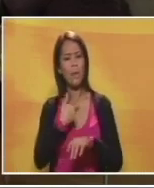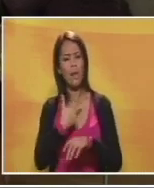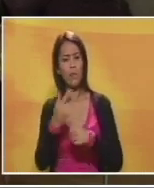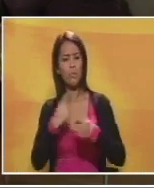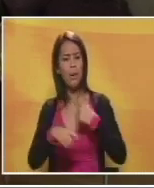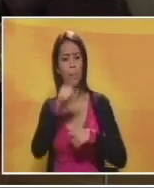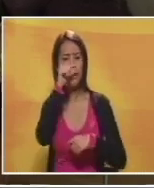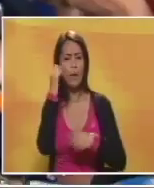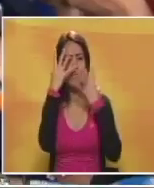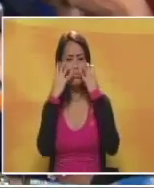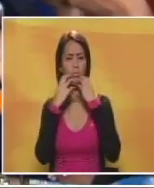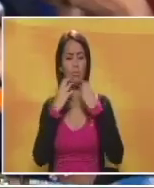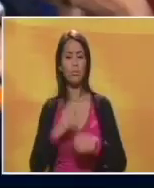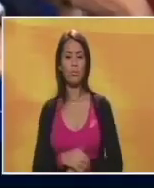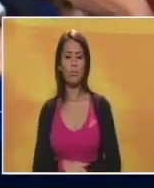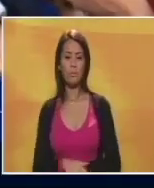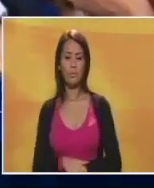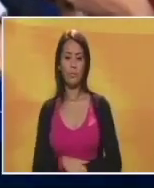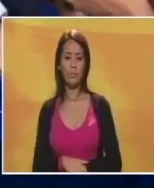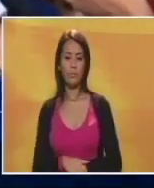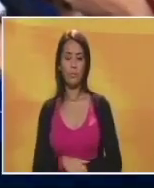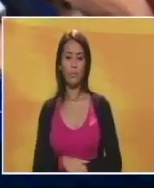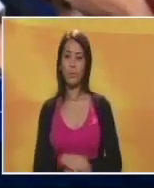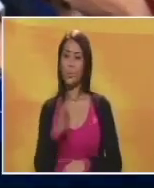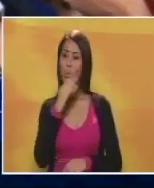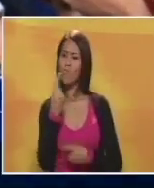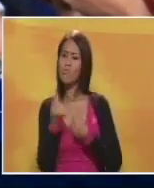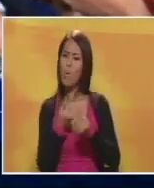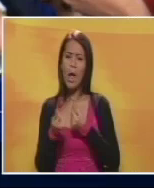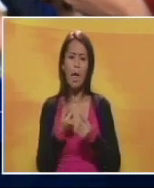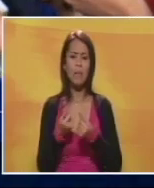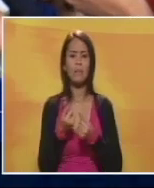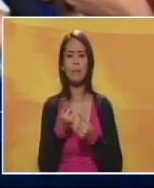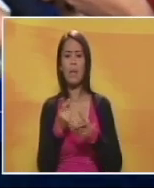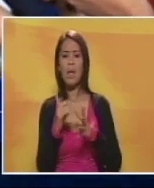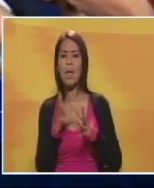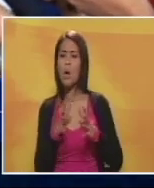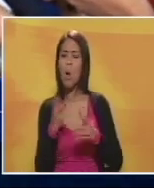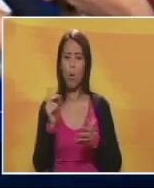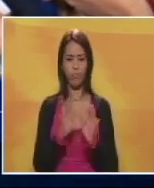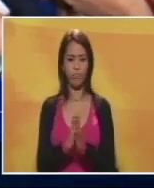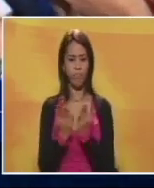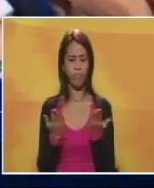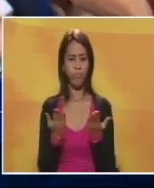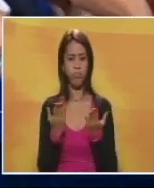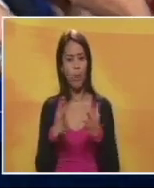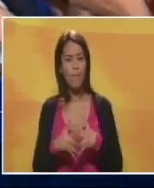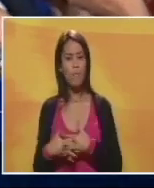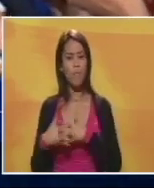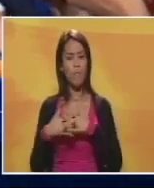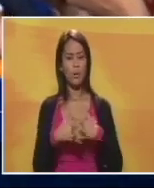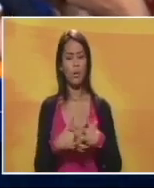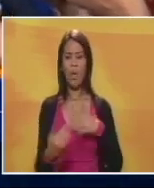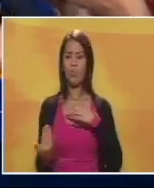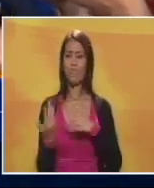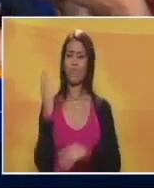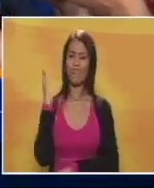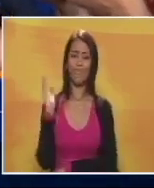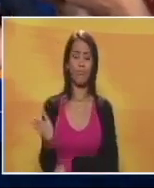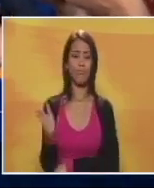y terrorista. Ni cuentas, ni activos, ni tengo visa norteamericana, de manera que son sanciones